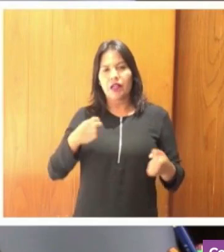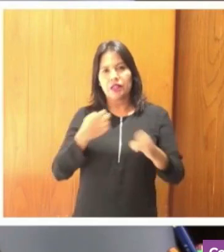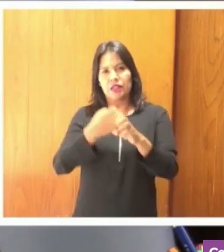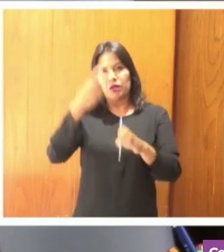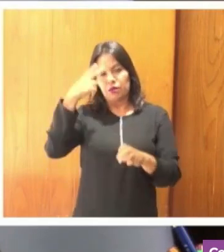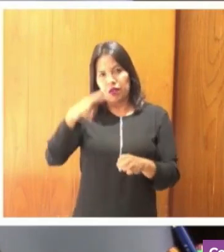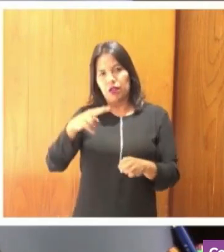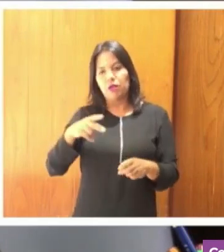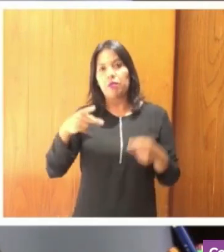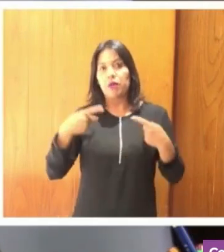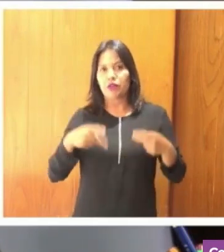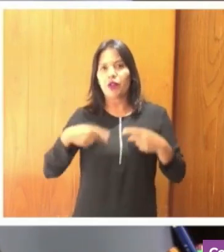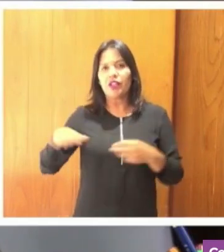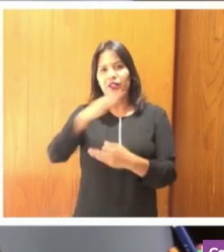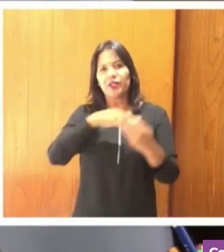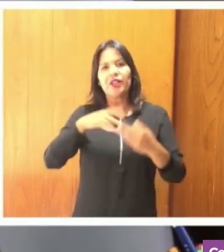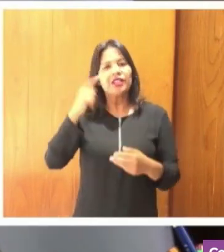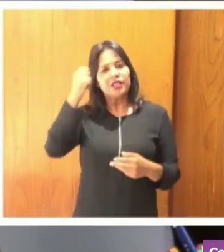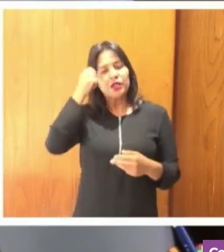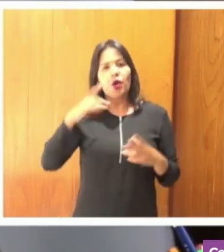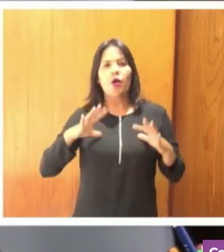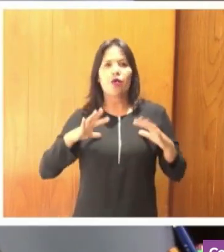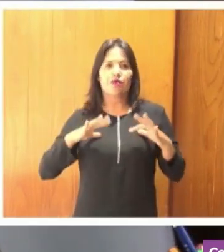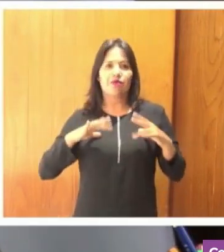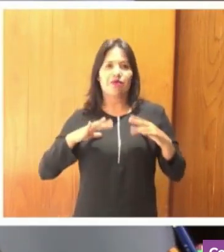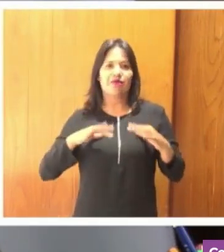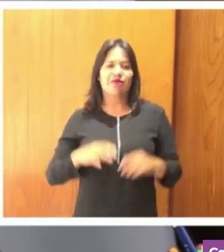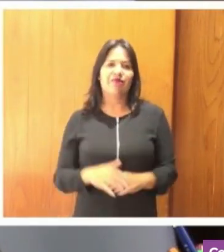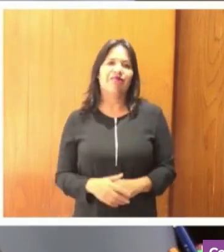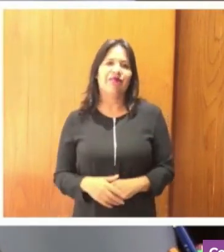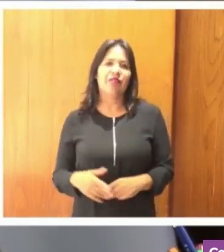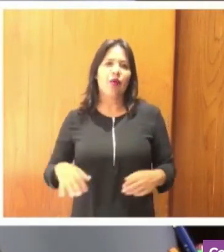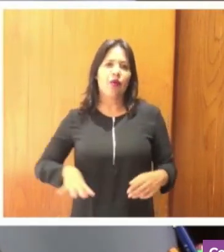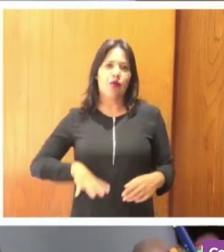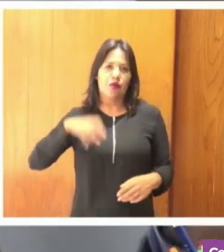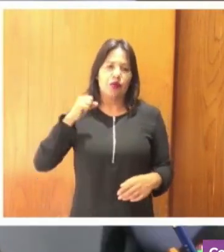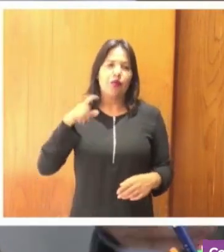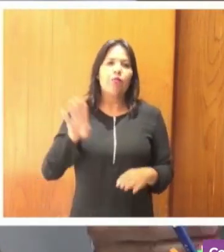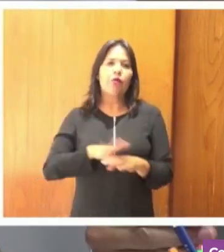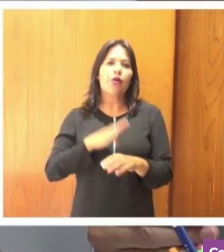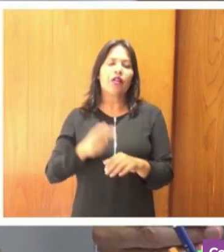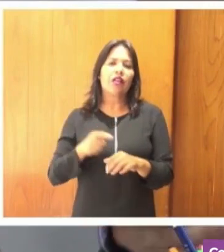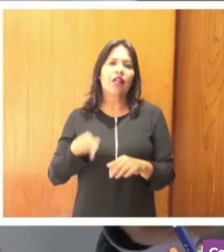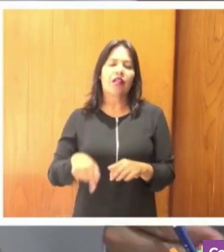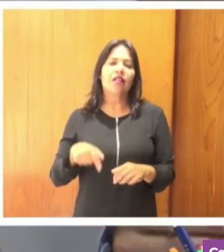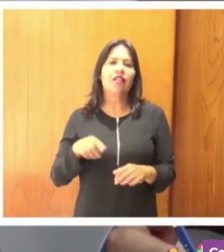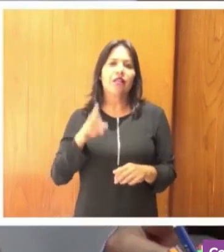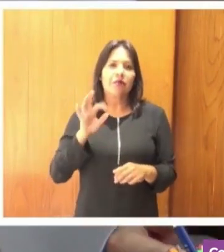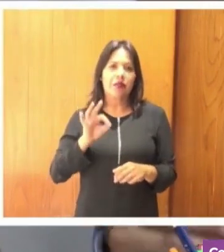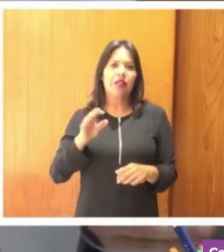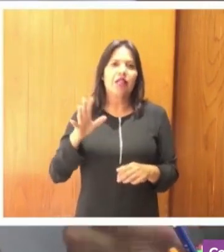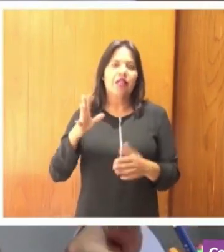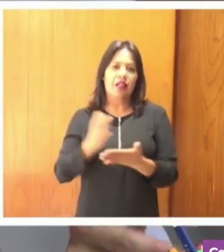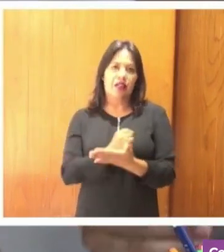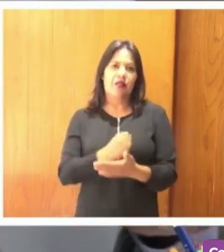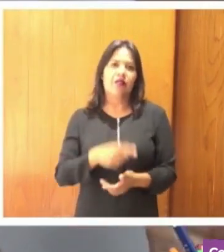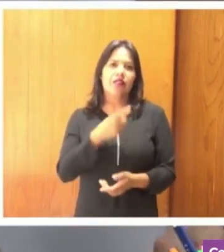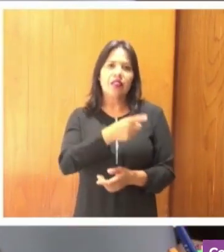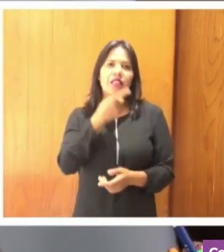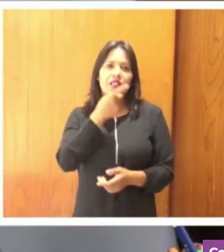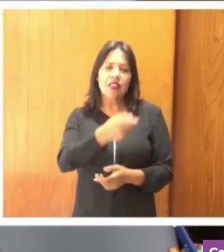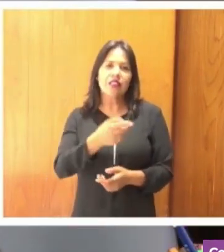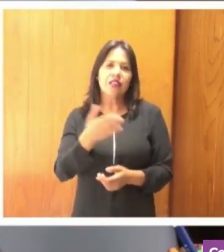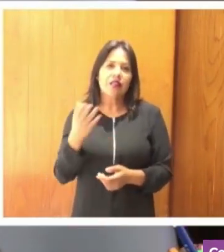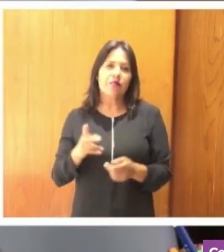orgullosa. Por eso creo yo que no hay esa razón para pensar eso, sino lo contrario. Estar expresando ahora que acaba de ocurrir el